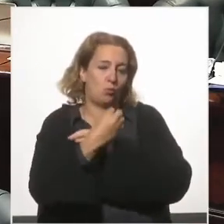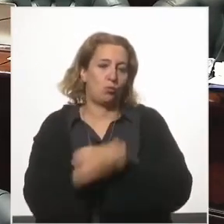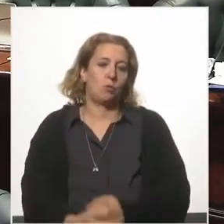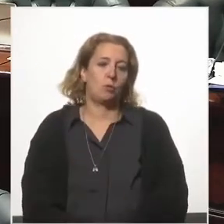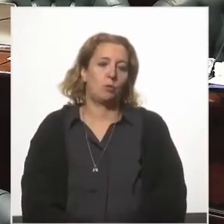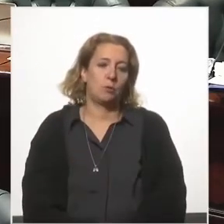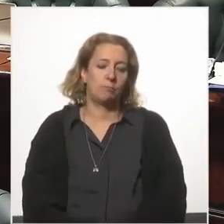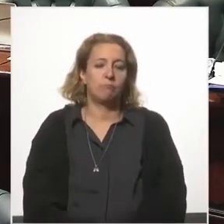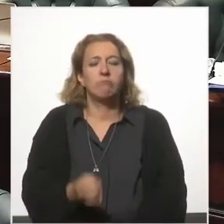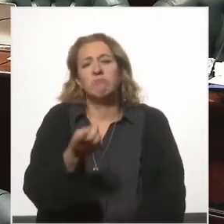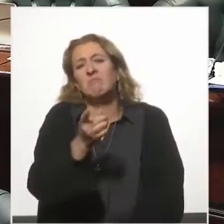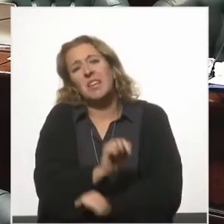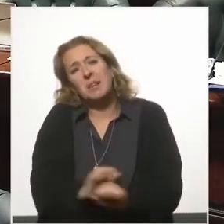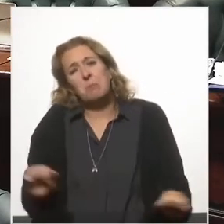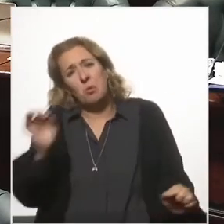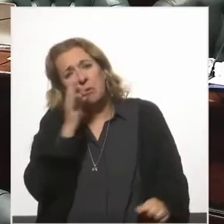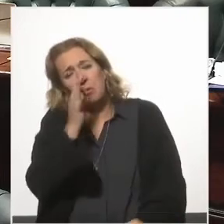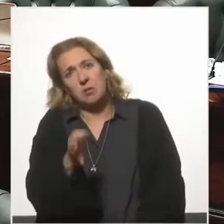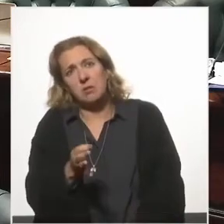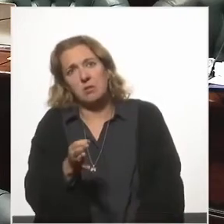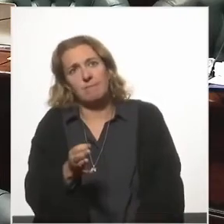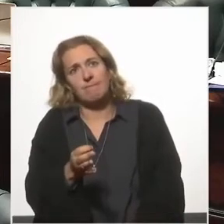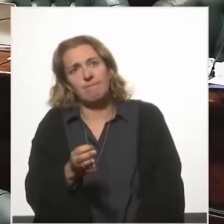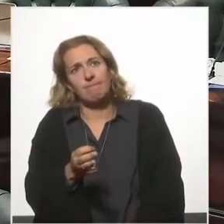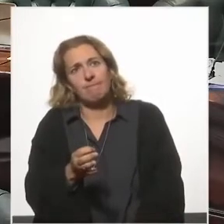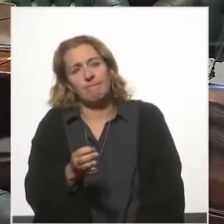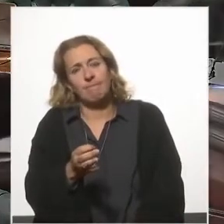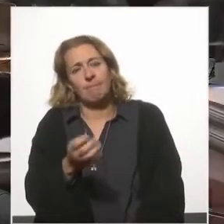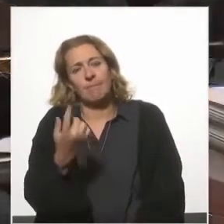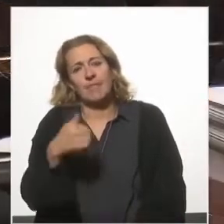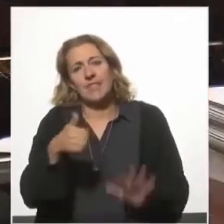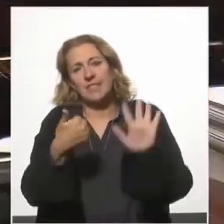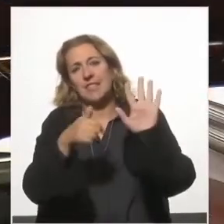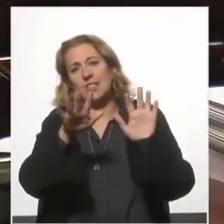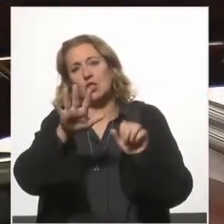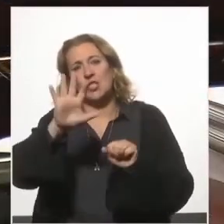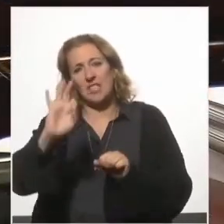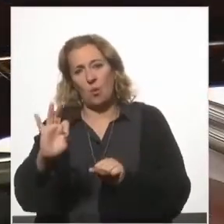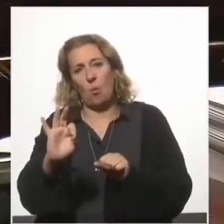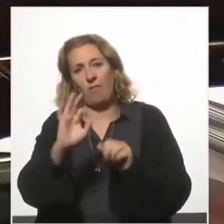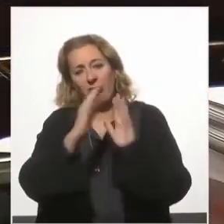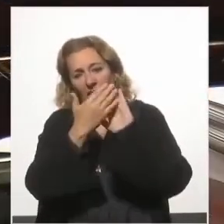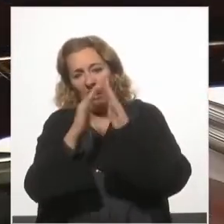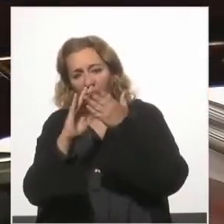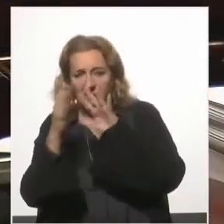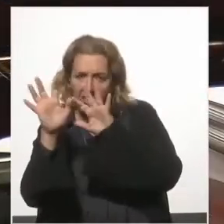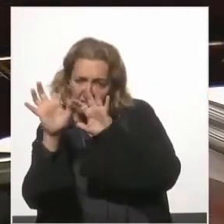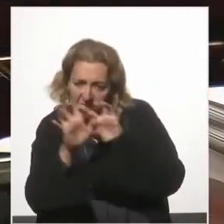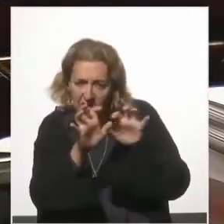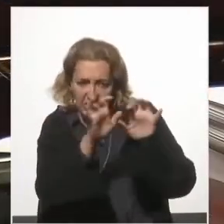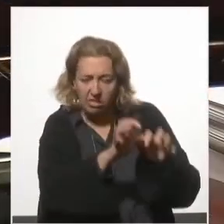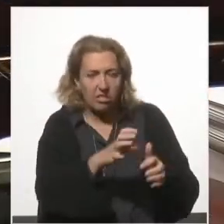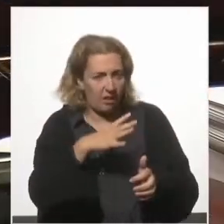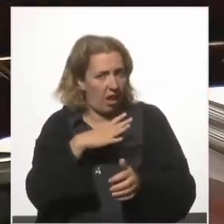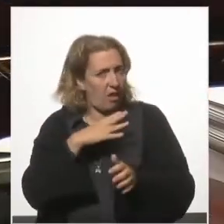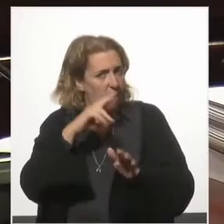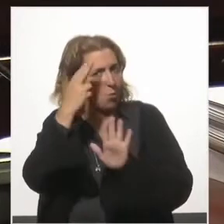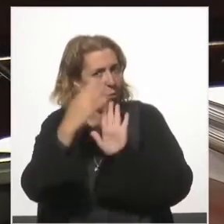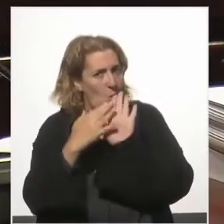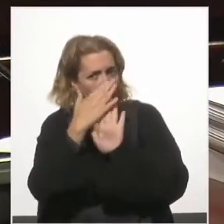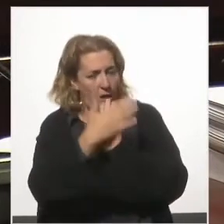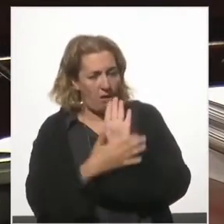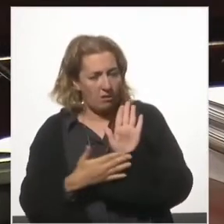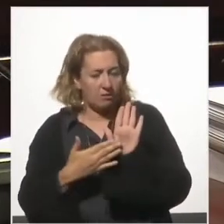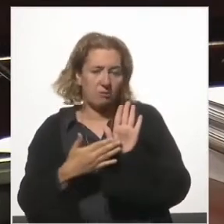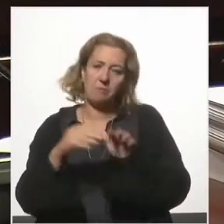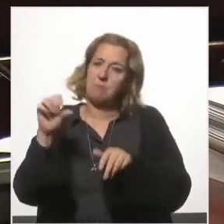¿Qué podemos decir de los 650 asentamientos que existen a lo largo y a lo ancho de la República, de los